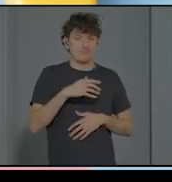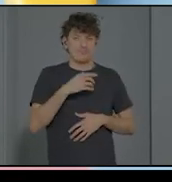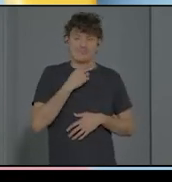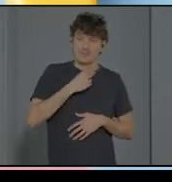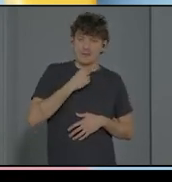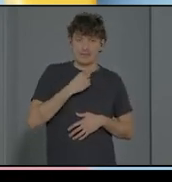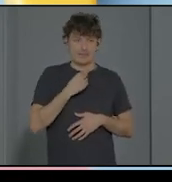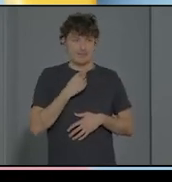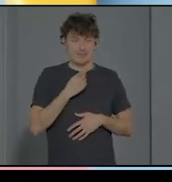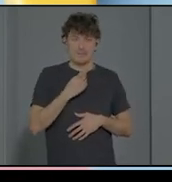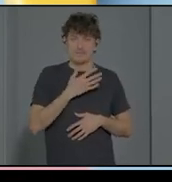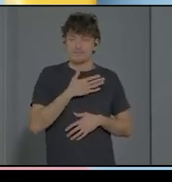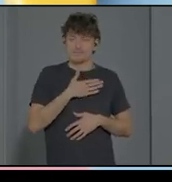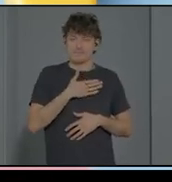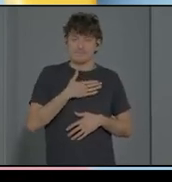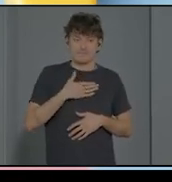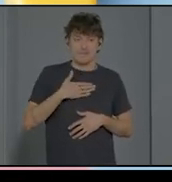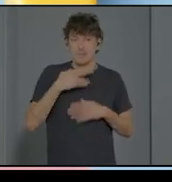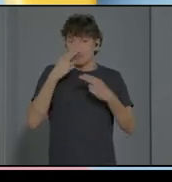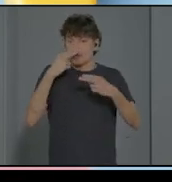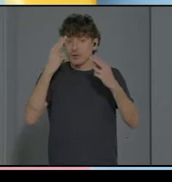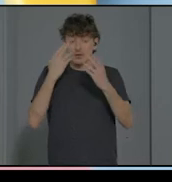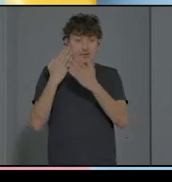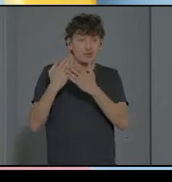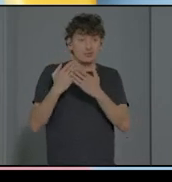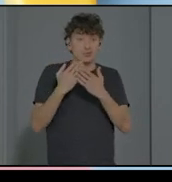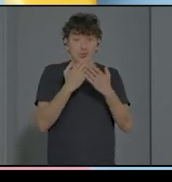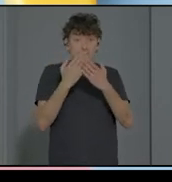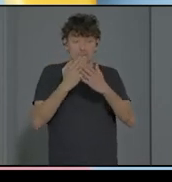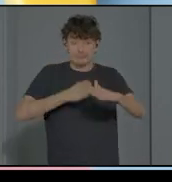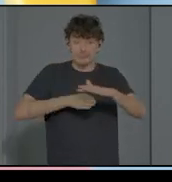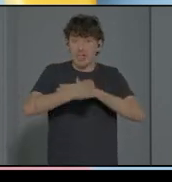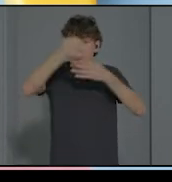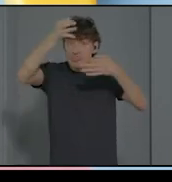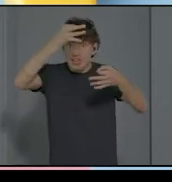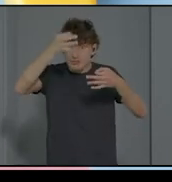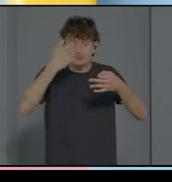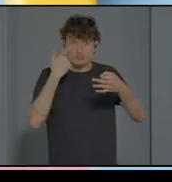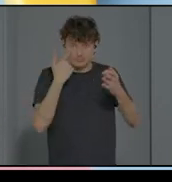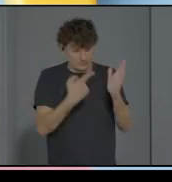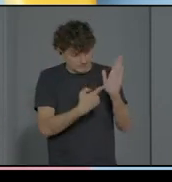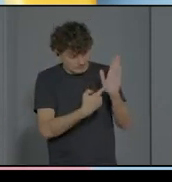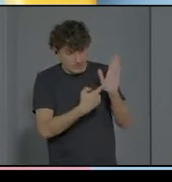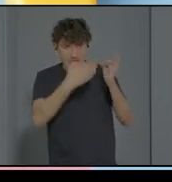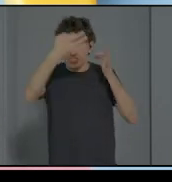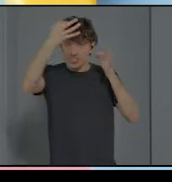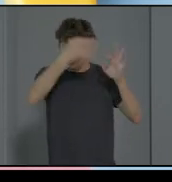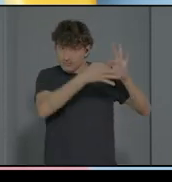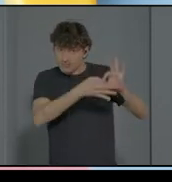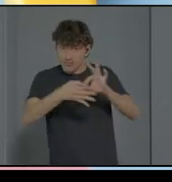con estos datos y el dottor Giordano dijo, bueno, tenemos estos datos que atañen a Italia. Sabemos que en Italia